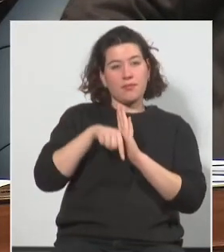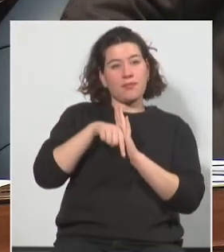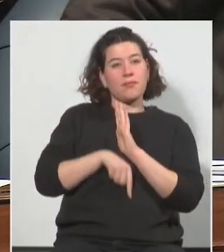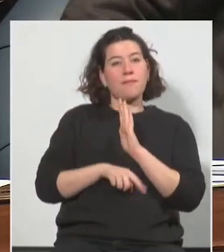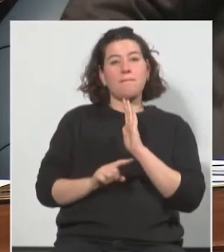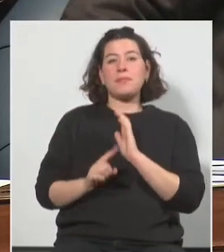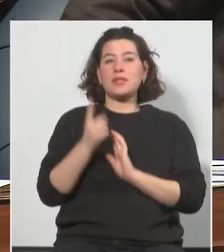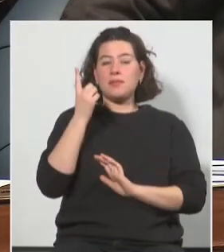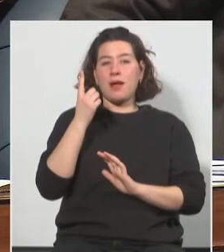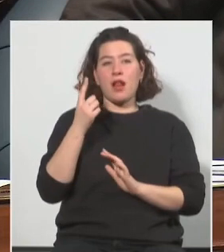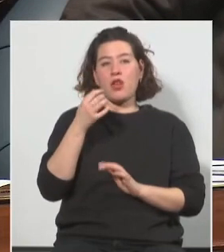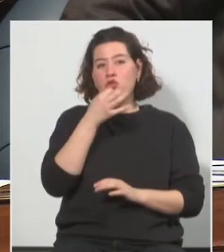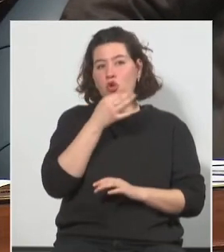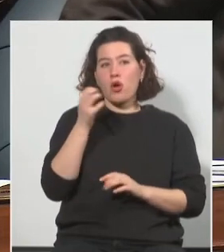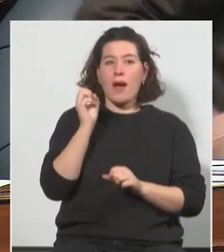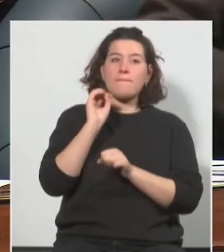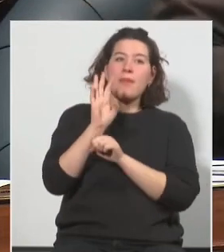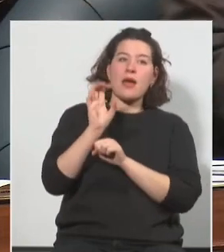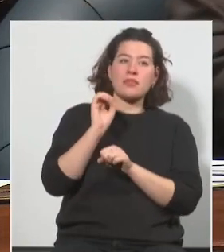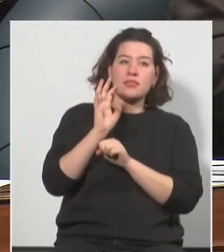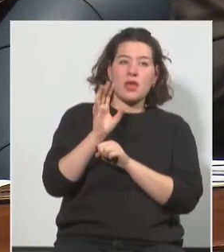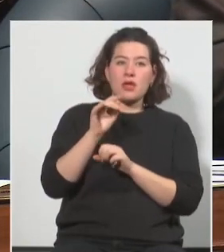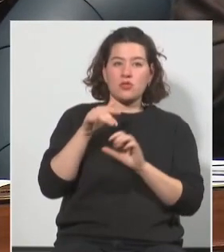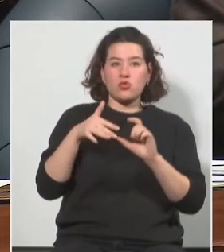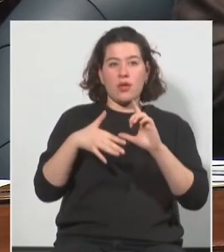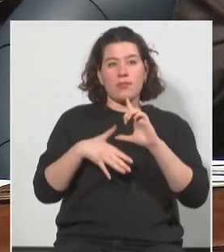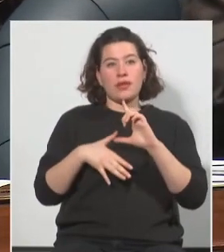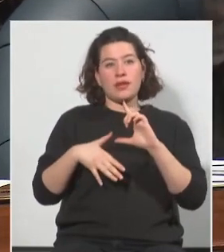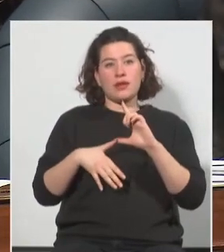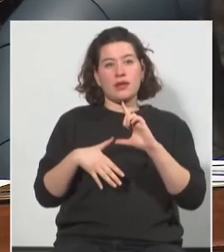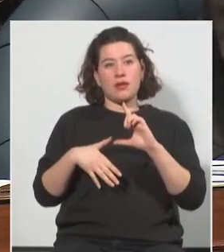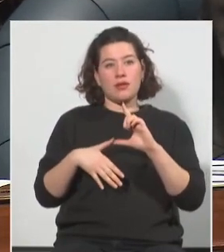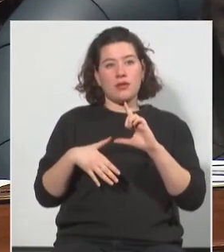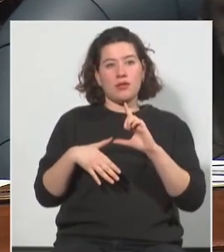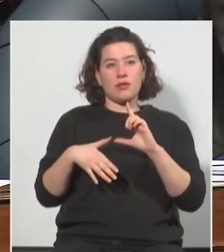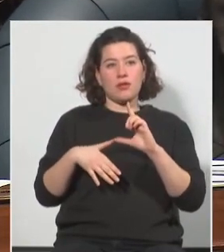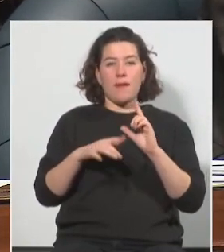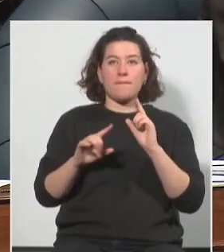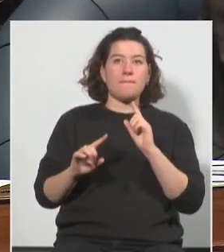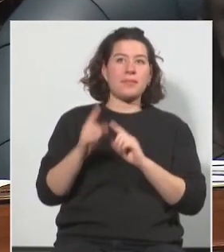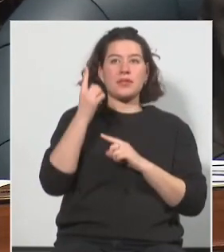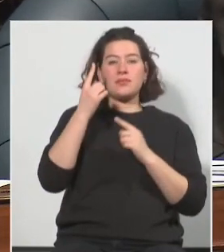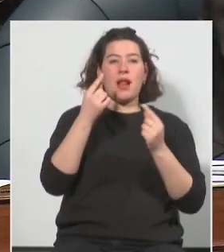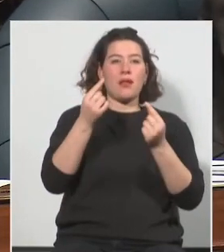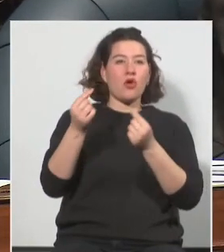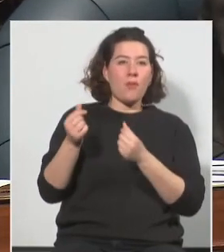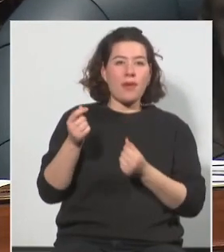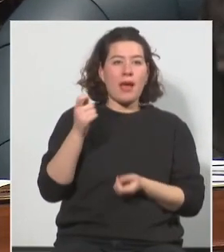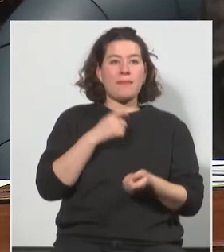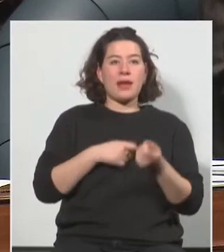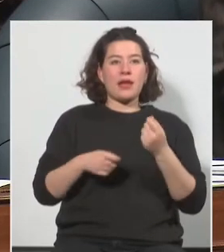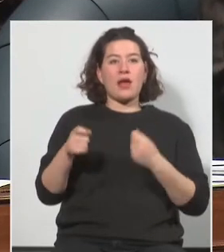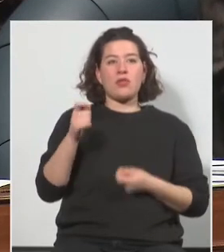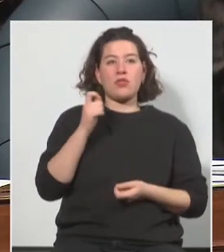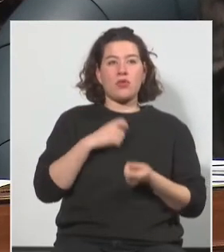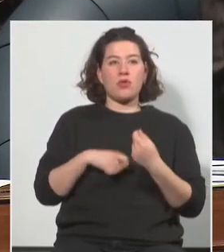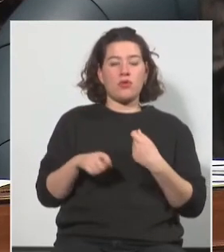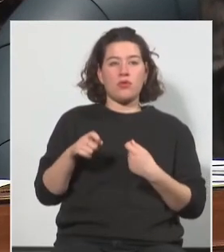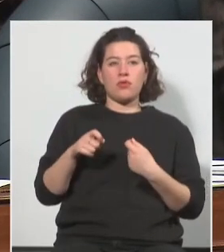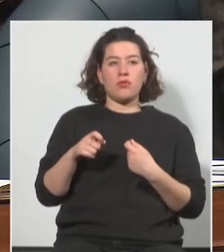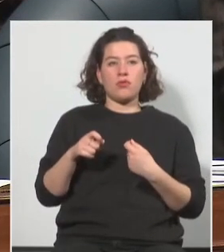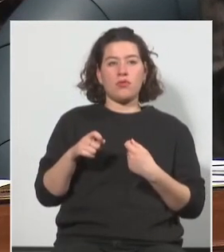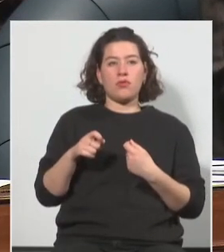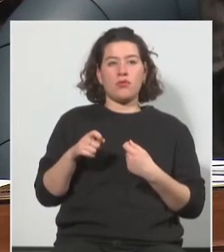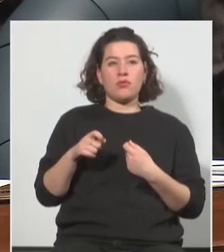principal boca de salida de las drogas pesadas de Sudamérica hacia su principal mercado de